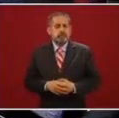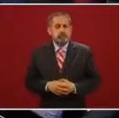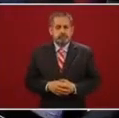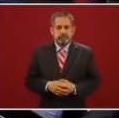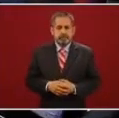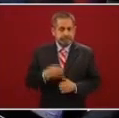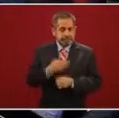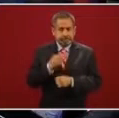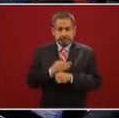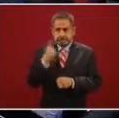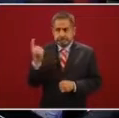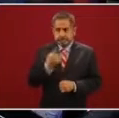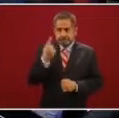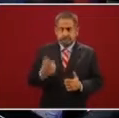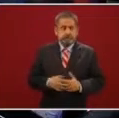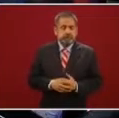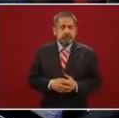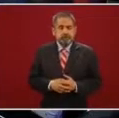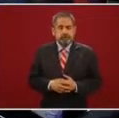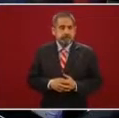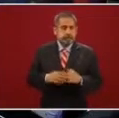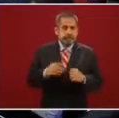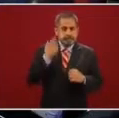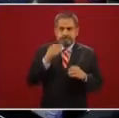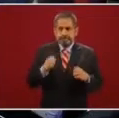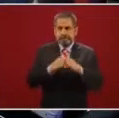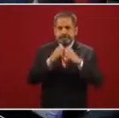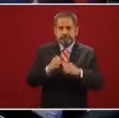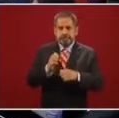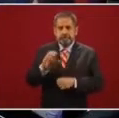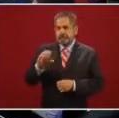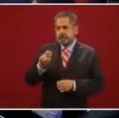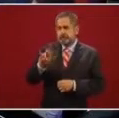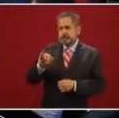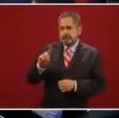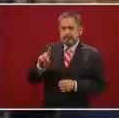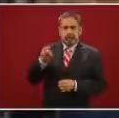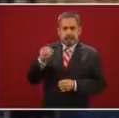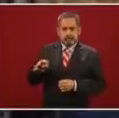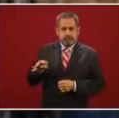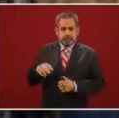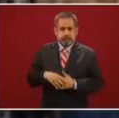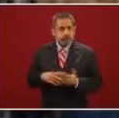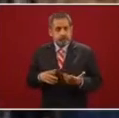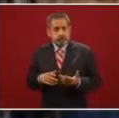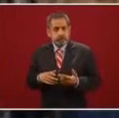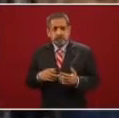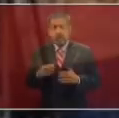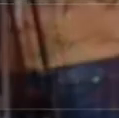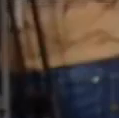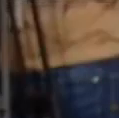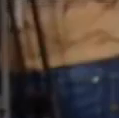atravesando por un periodo de emergencia a causa del COVID y bueno, lo quiero preguntarles, esta consulta, ¿desde cuándo se